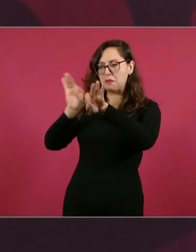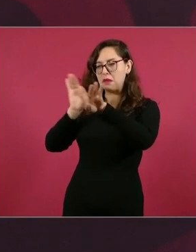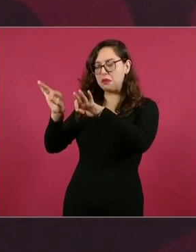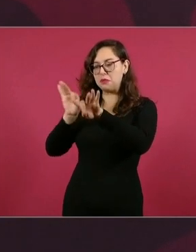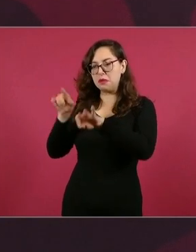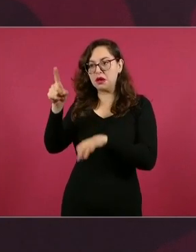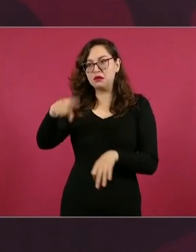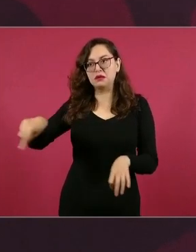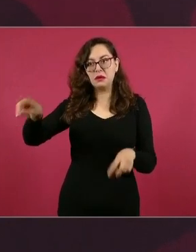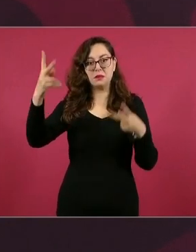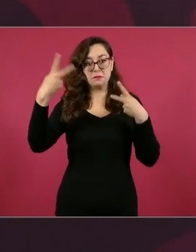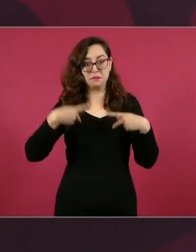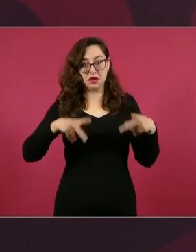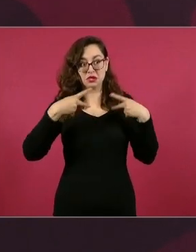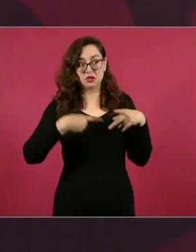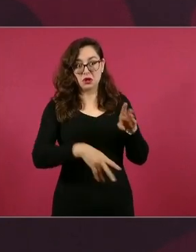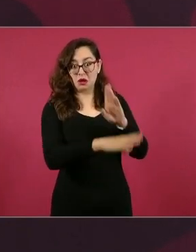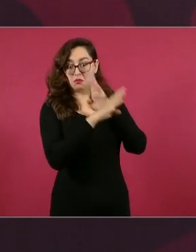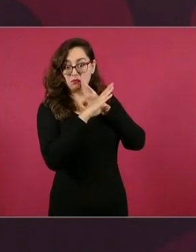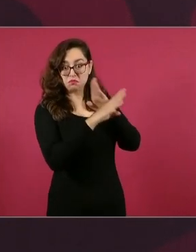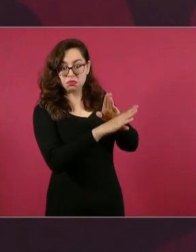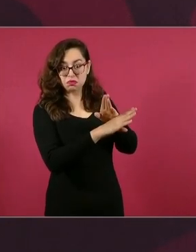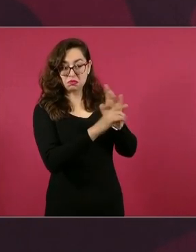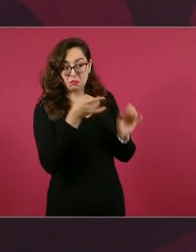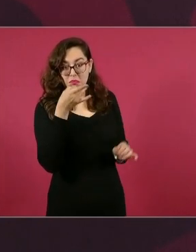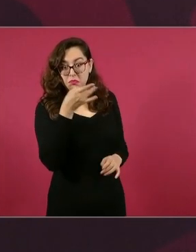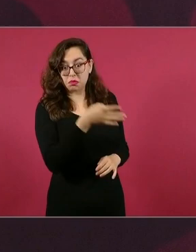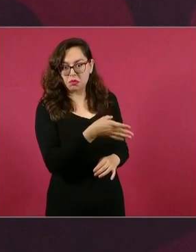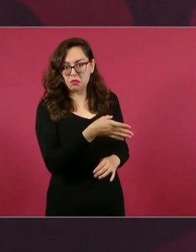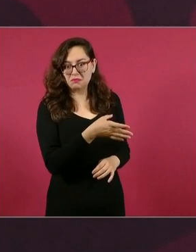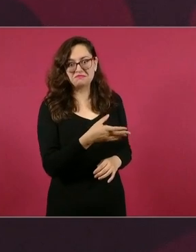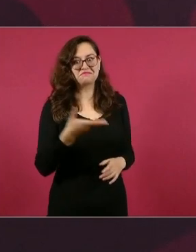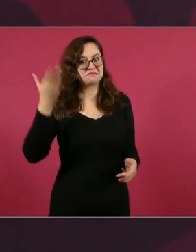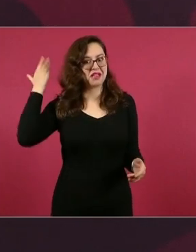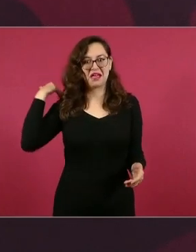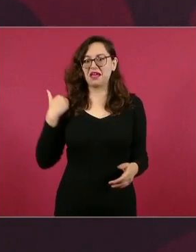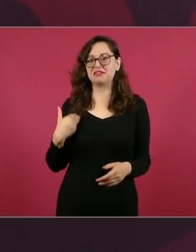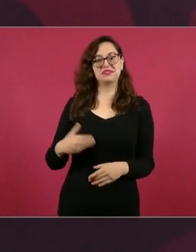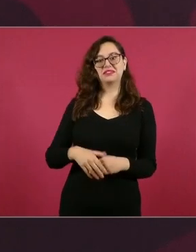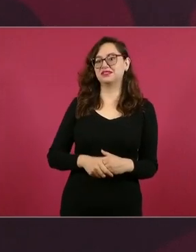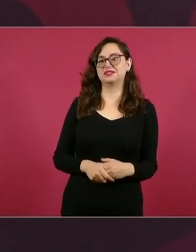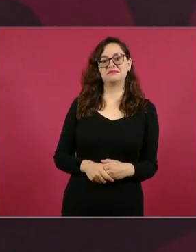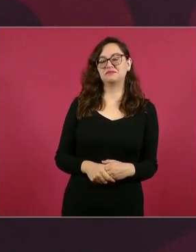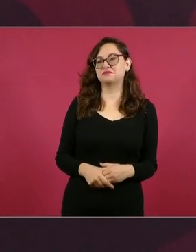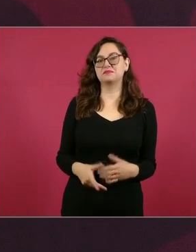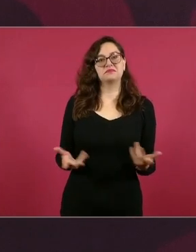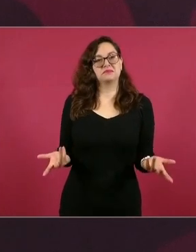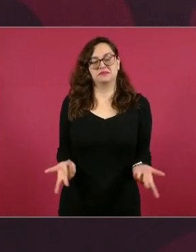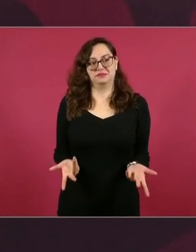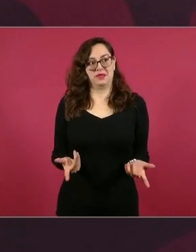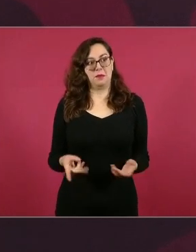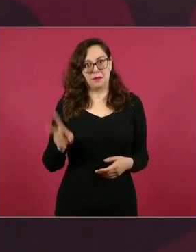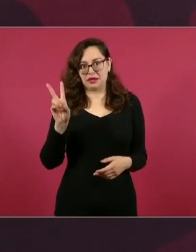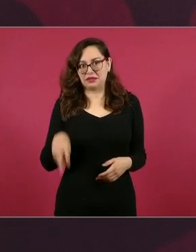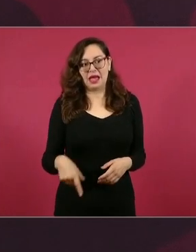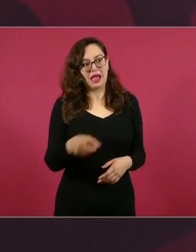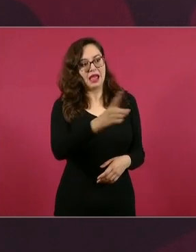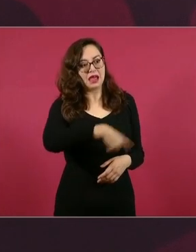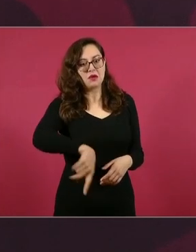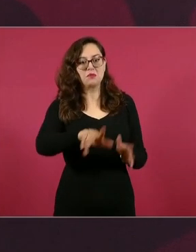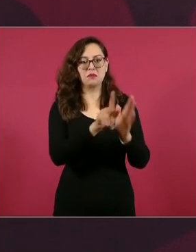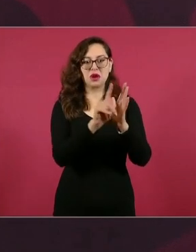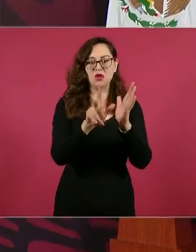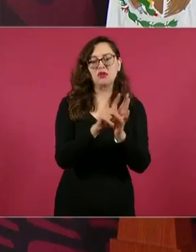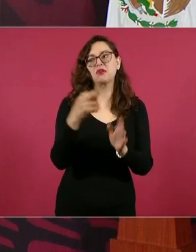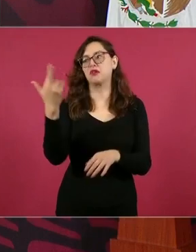medios tanto en radio televisión periódicos redes